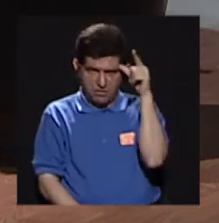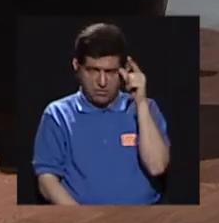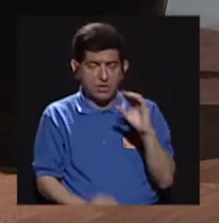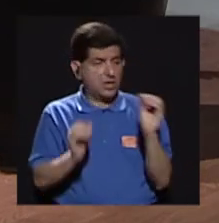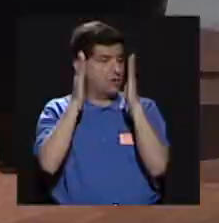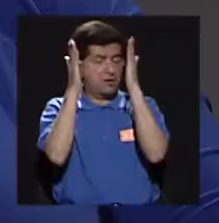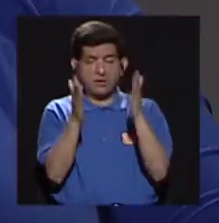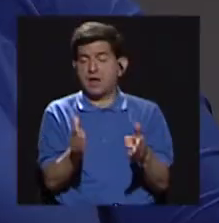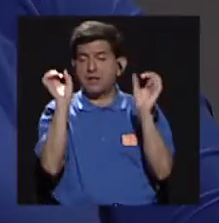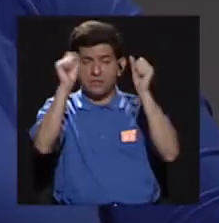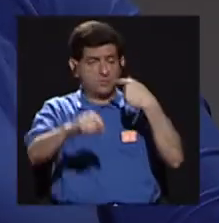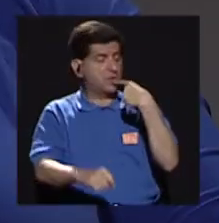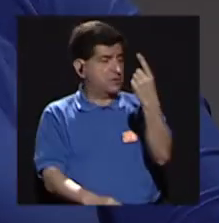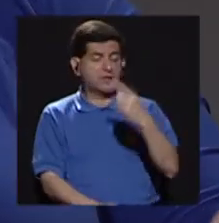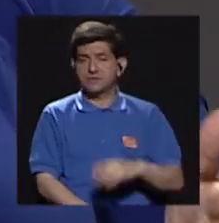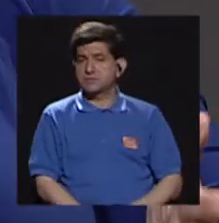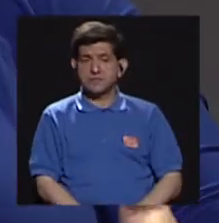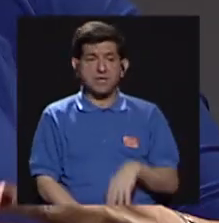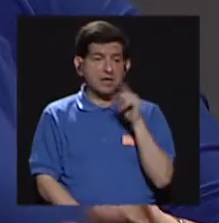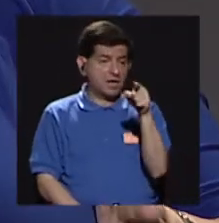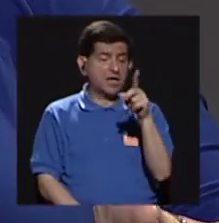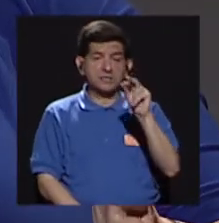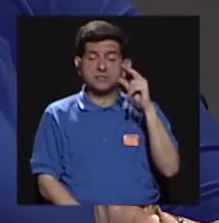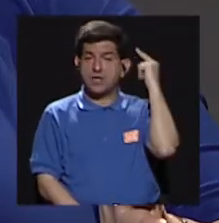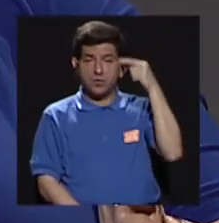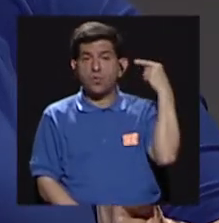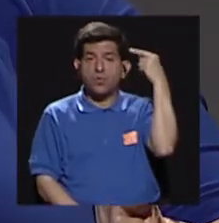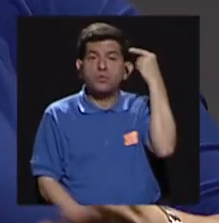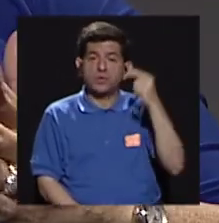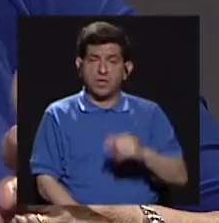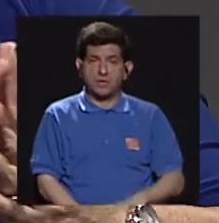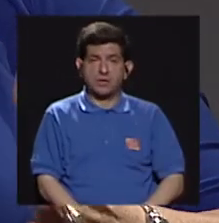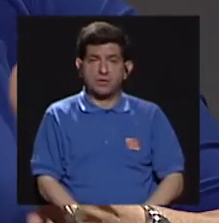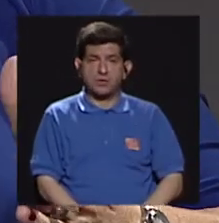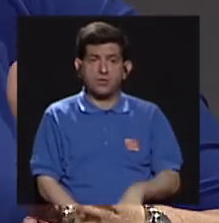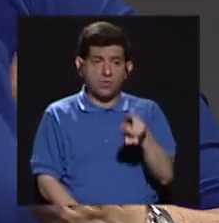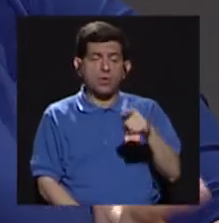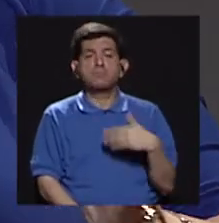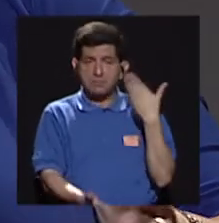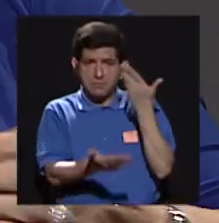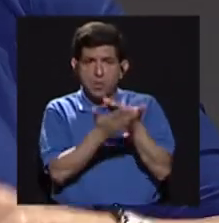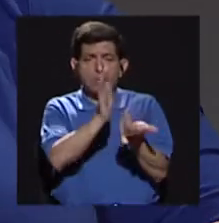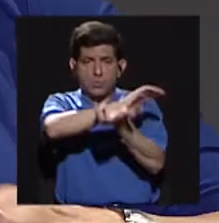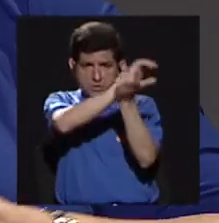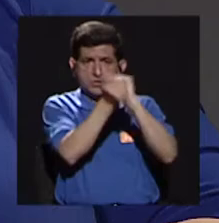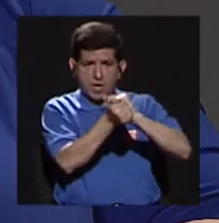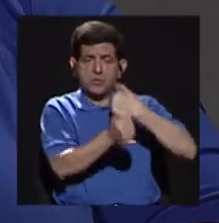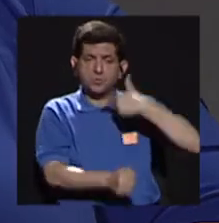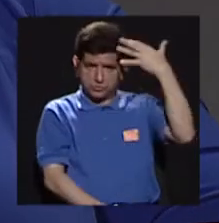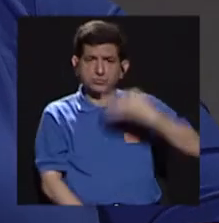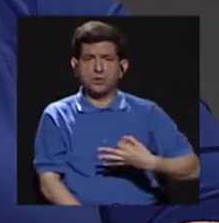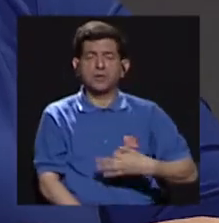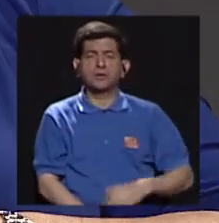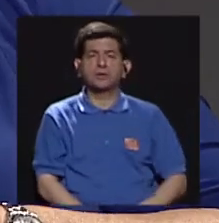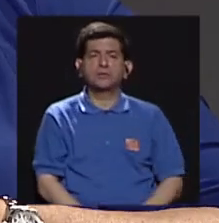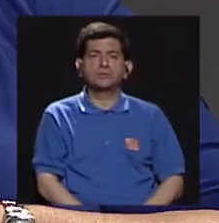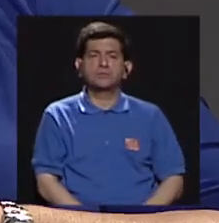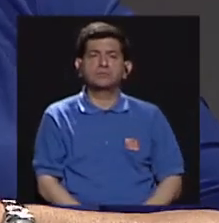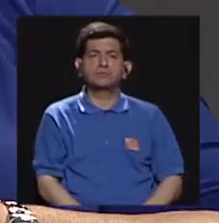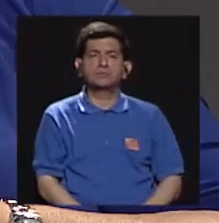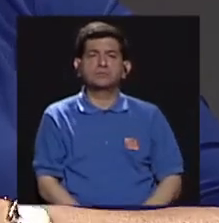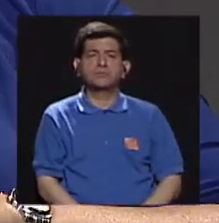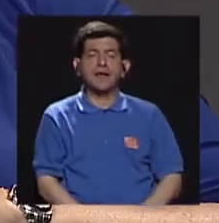nadie podría decir que este no es un gobierno que se ha propuesto cambios a mí me parece que